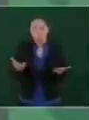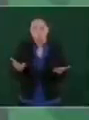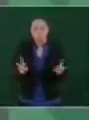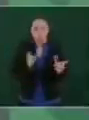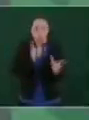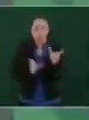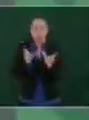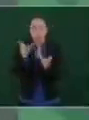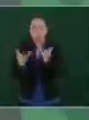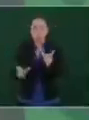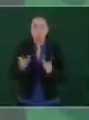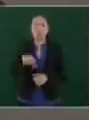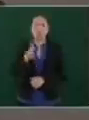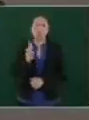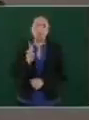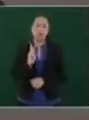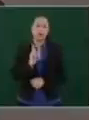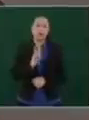pero la mayoría